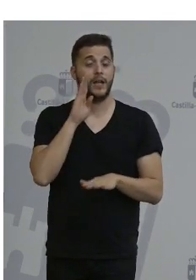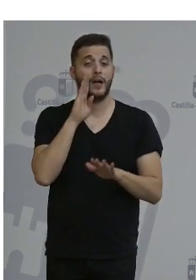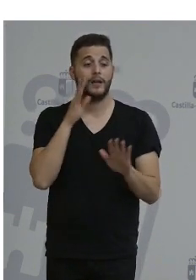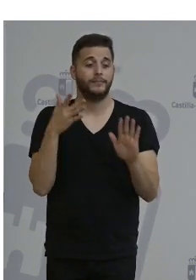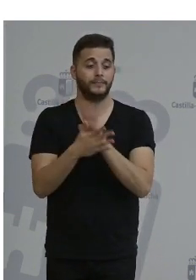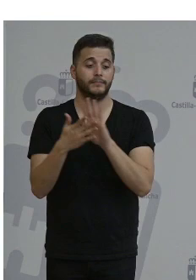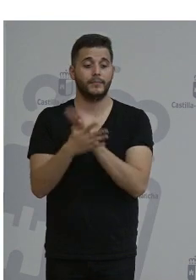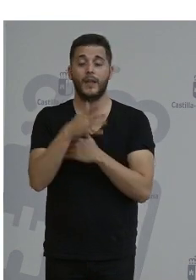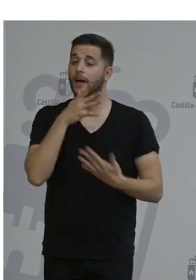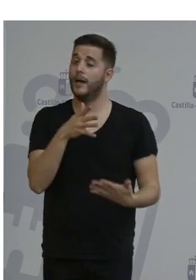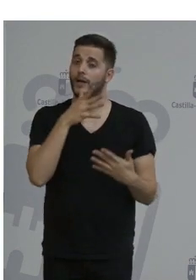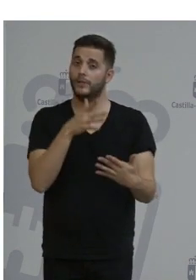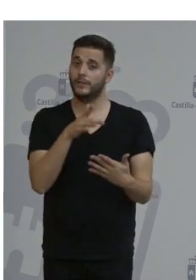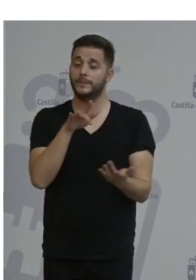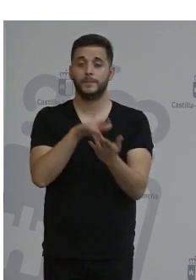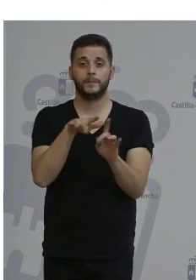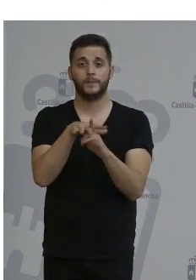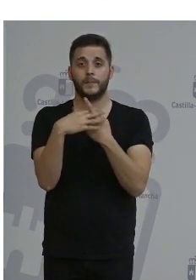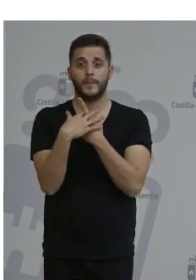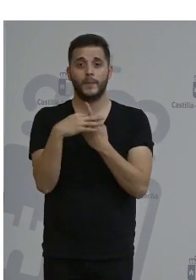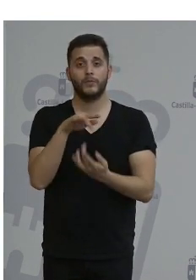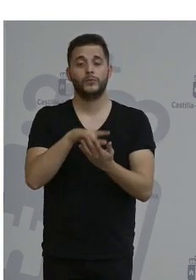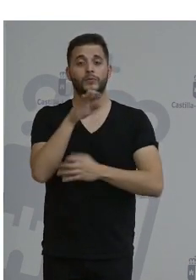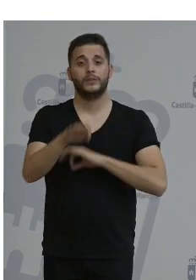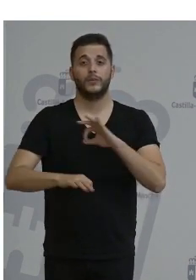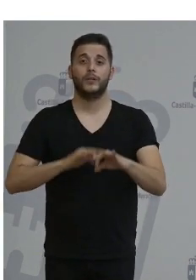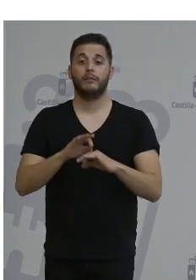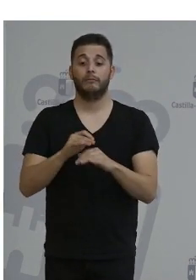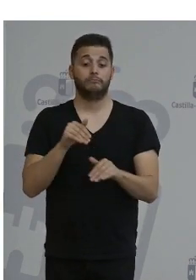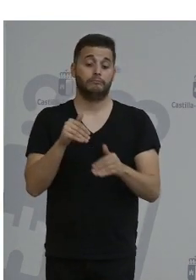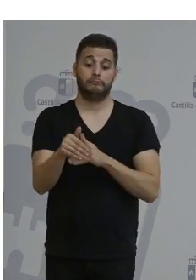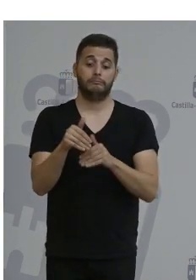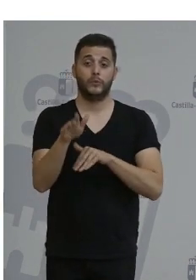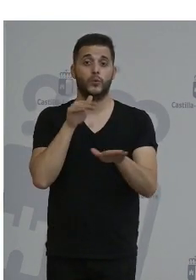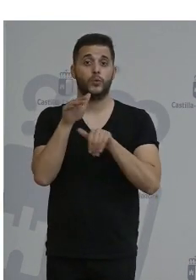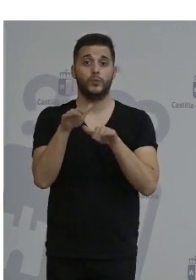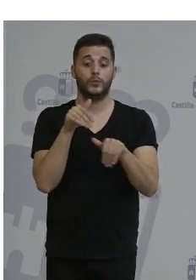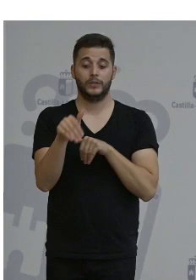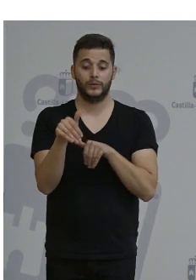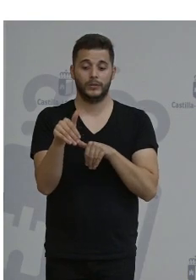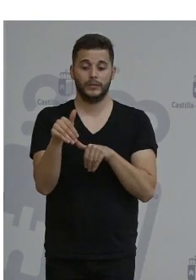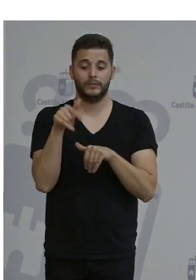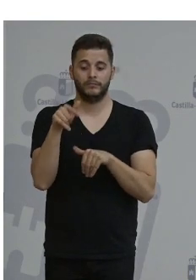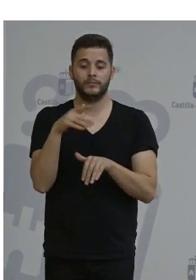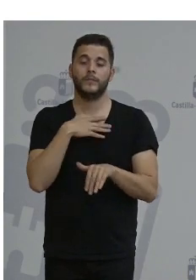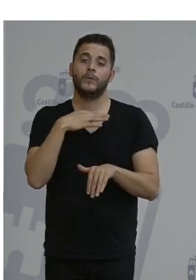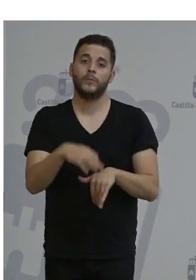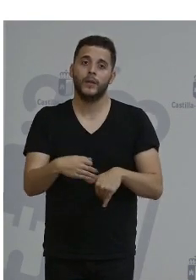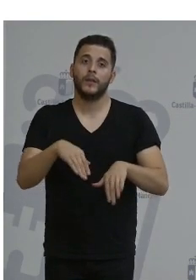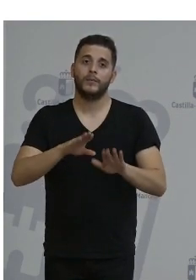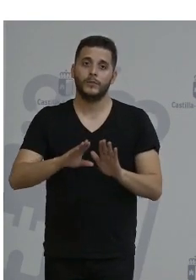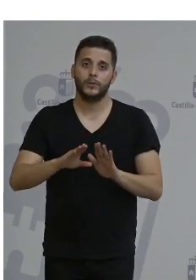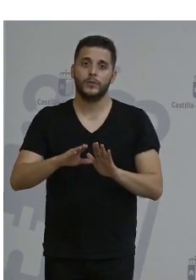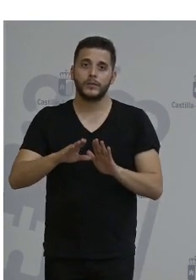ahora estamos en un momento que la organización de las próximas convocatorias nos puede llevar un poco más de tiempo,